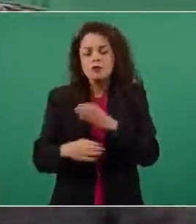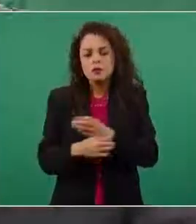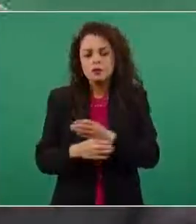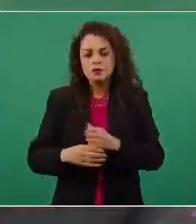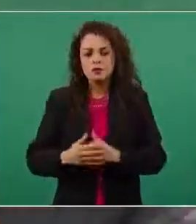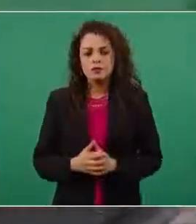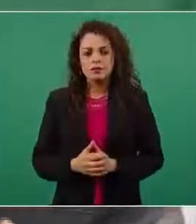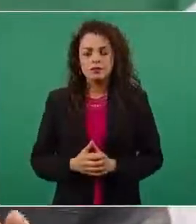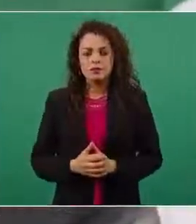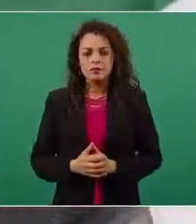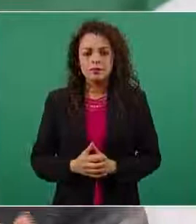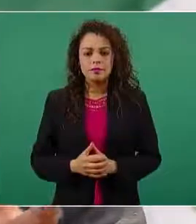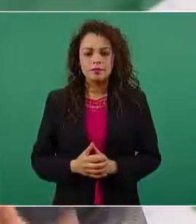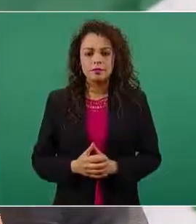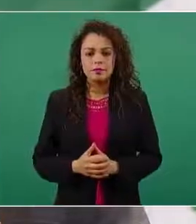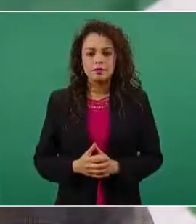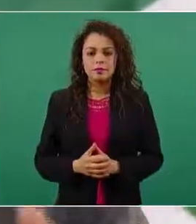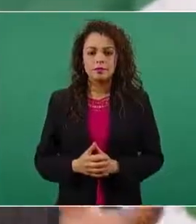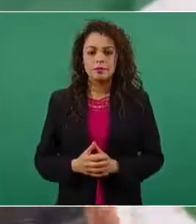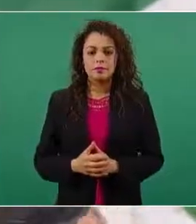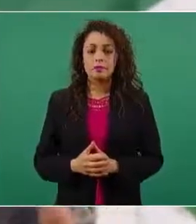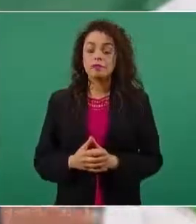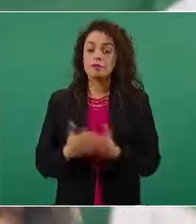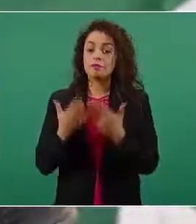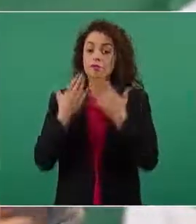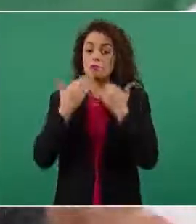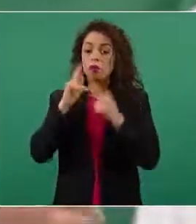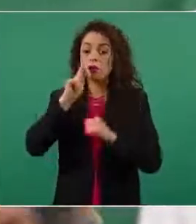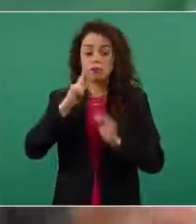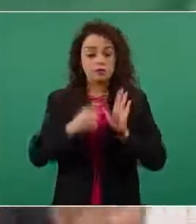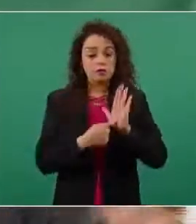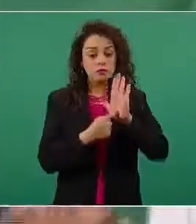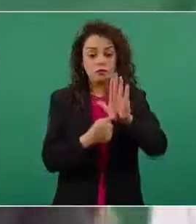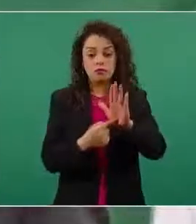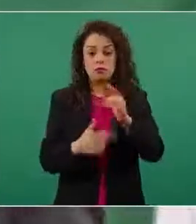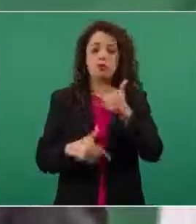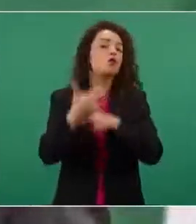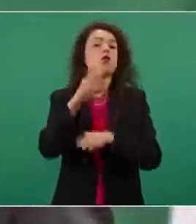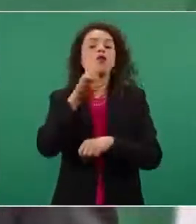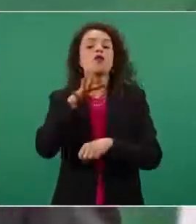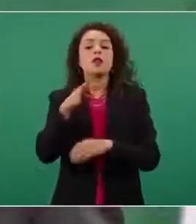que no solo no comprobaron los 12, 19 mil pesos,